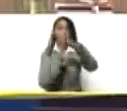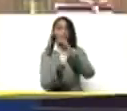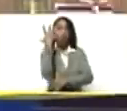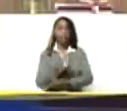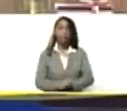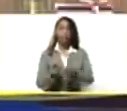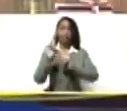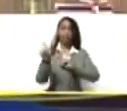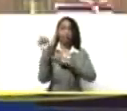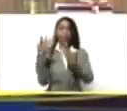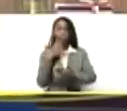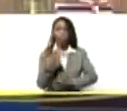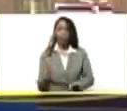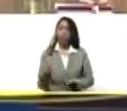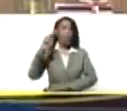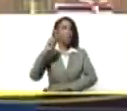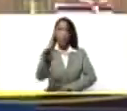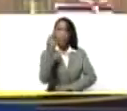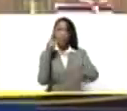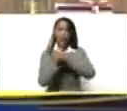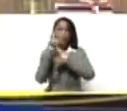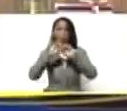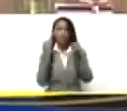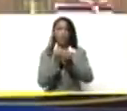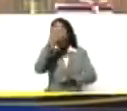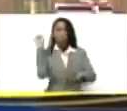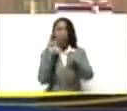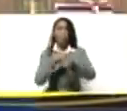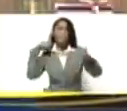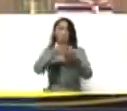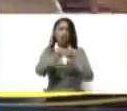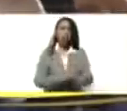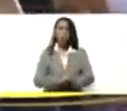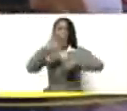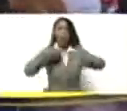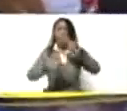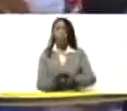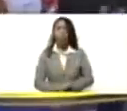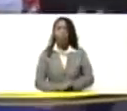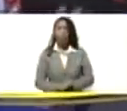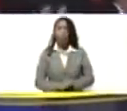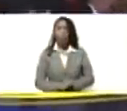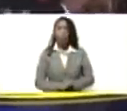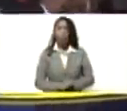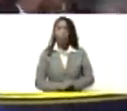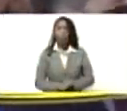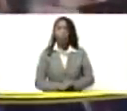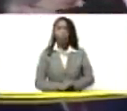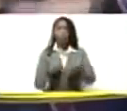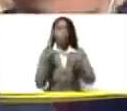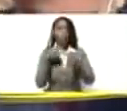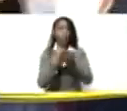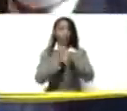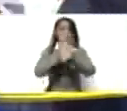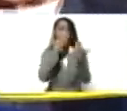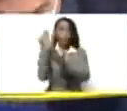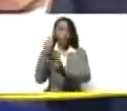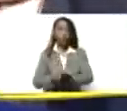pero es evidente que el bloqueo económico ha afectado la capacidad